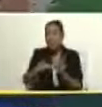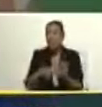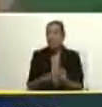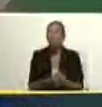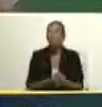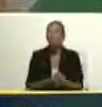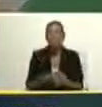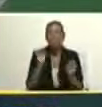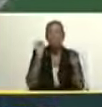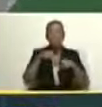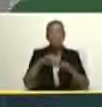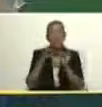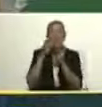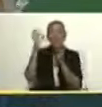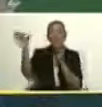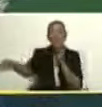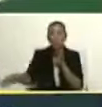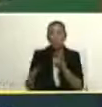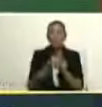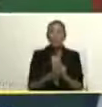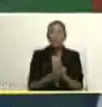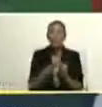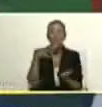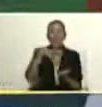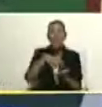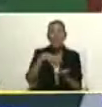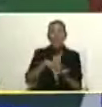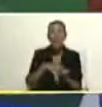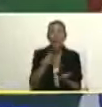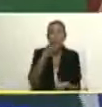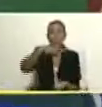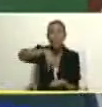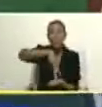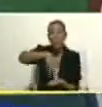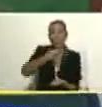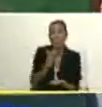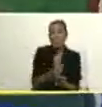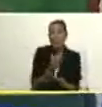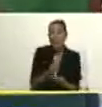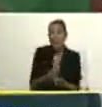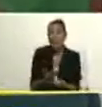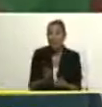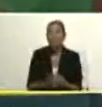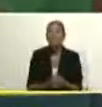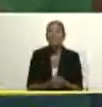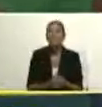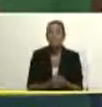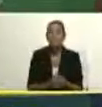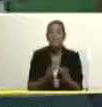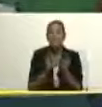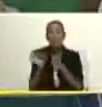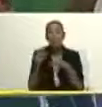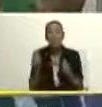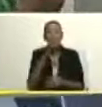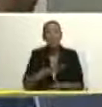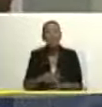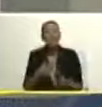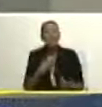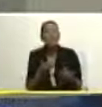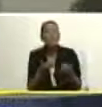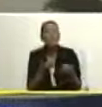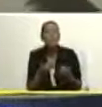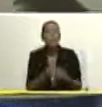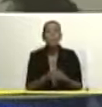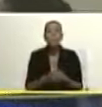Sí, señor, de allá del estado Monagas, de nuestro oriente del país. Sí, excelente, señor. Excelente. ¿Cómo están ustedes, muchachas?